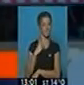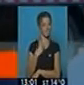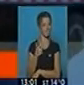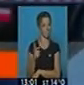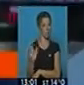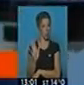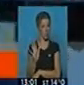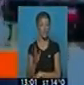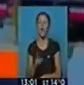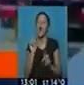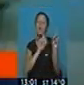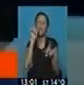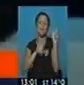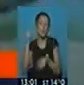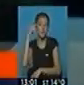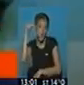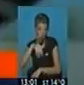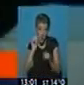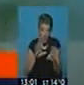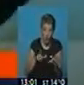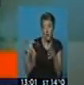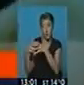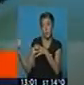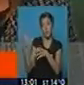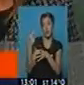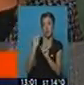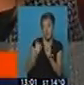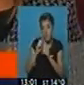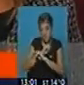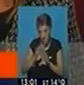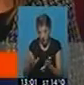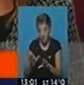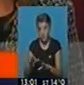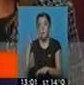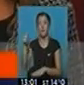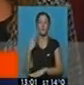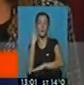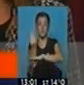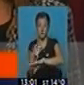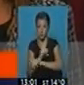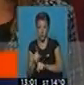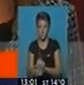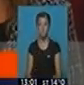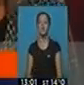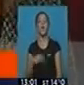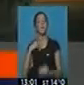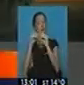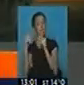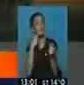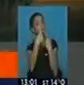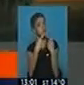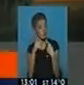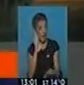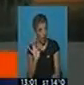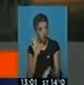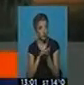quizá con la oposición también estemos mal, pero encima no nos representan en términos más sociales. Mis compañeros te van a hacer ahora unas preguntas, ahora en relación a lo que